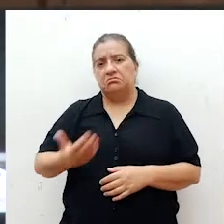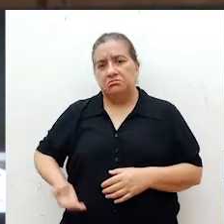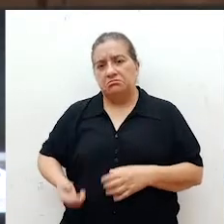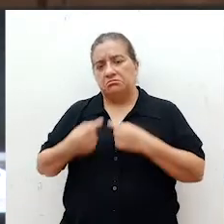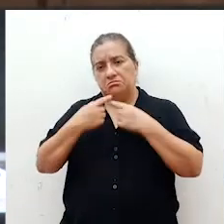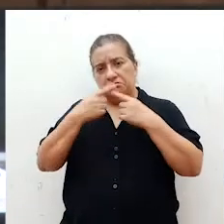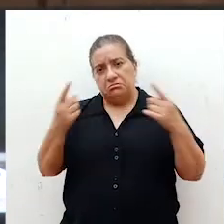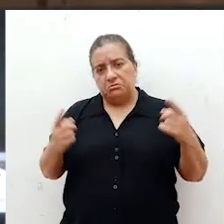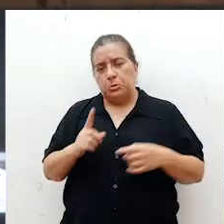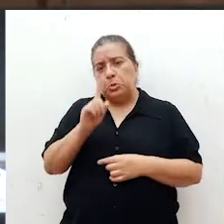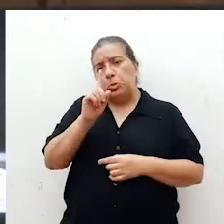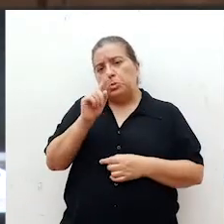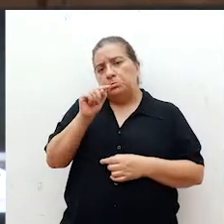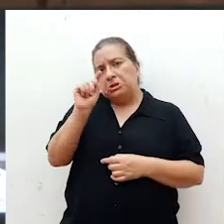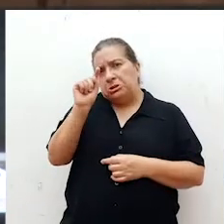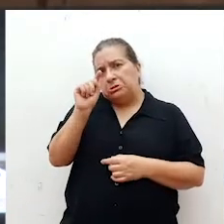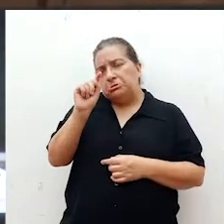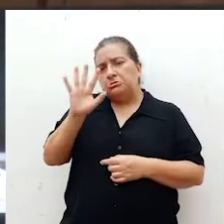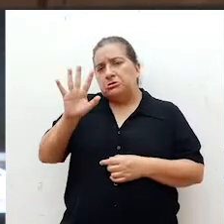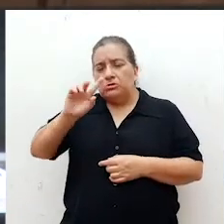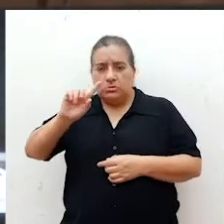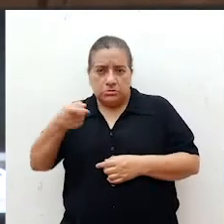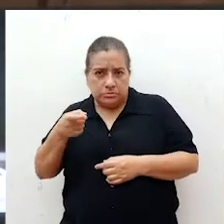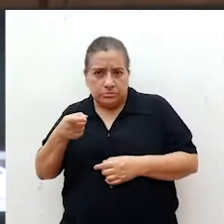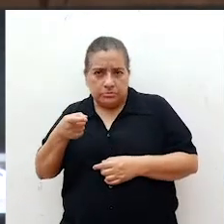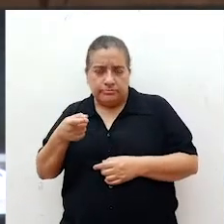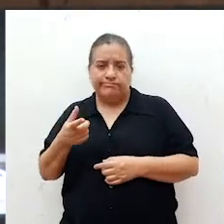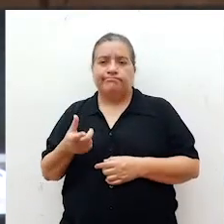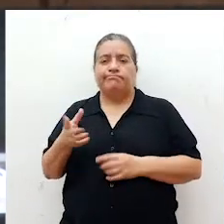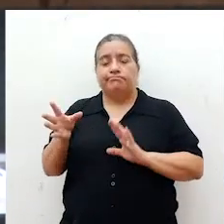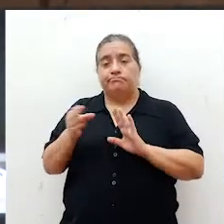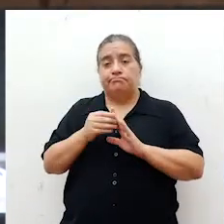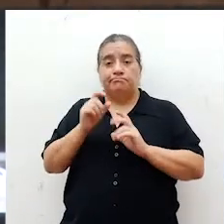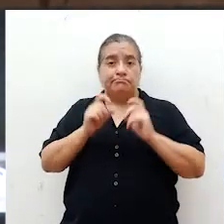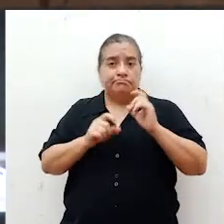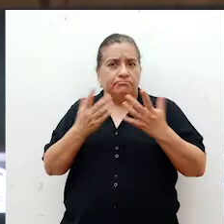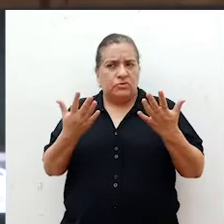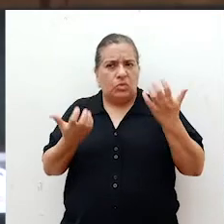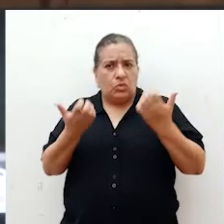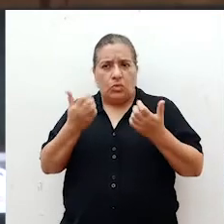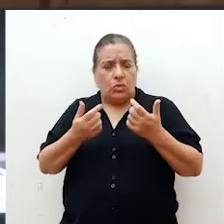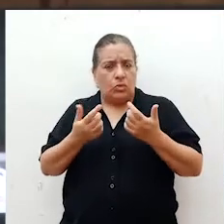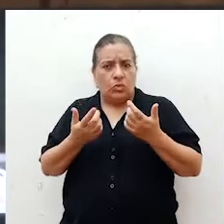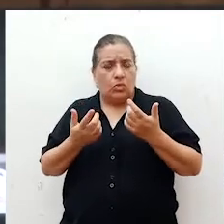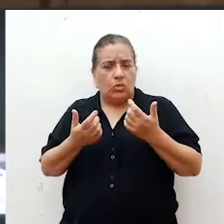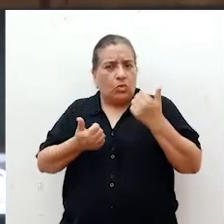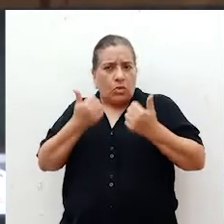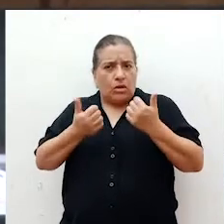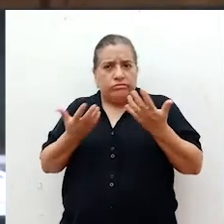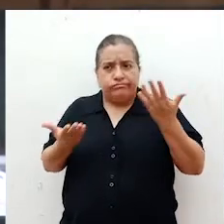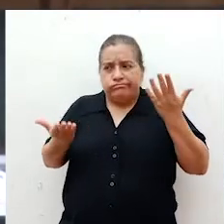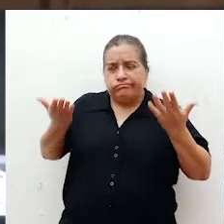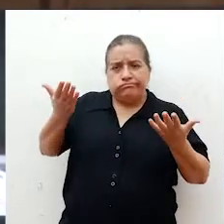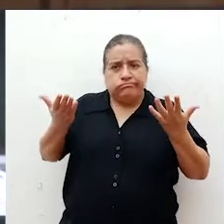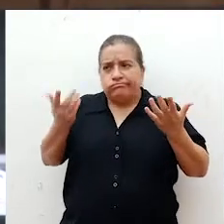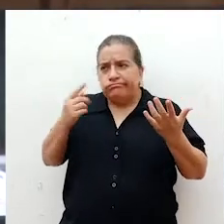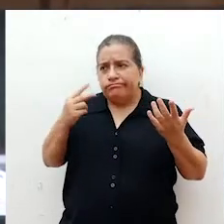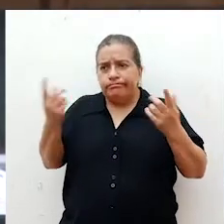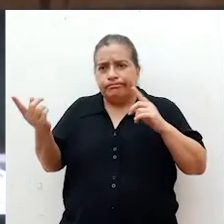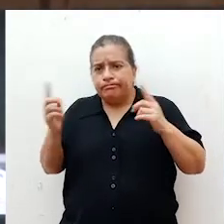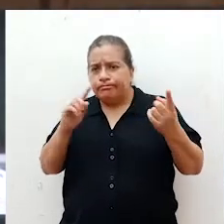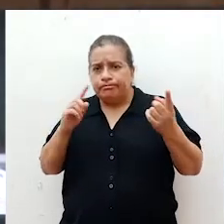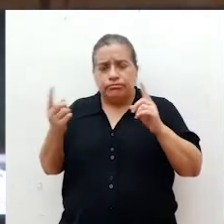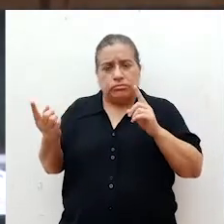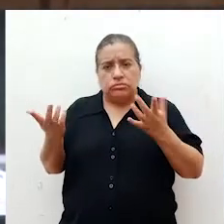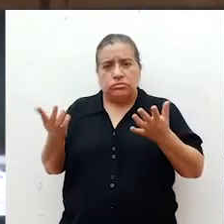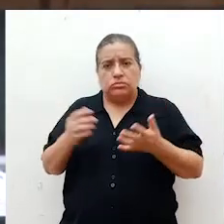cifras, que al parecer tanto la cifra de contagiados como la de fallecidos no sería la misma en contabilizaciones distintas?